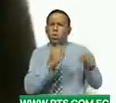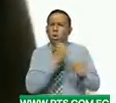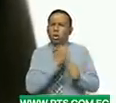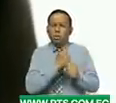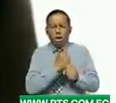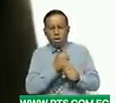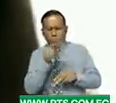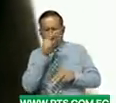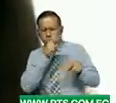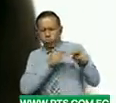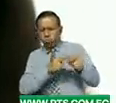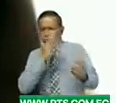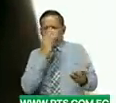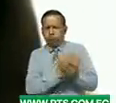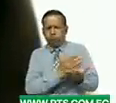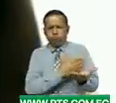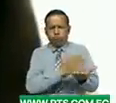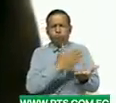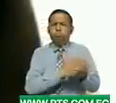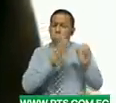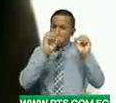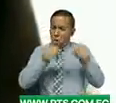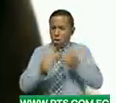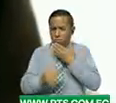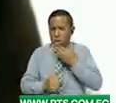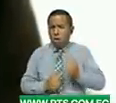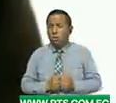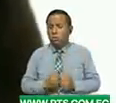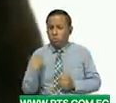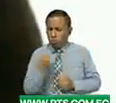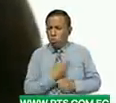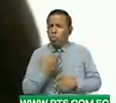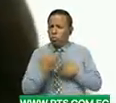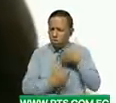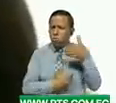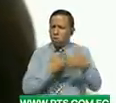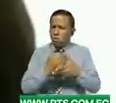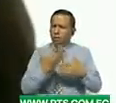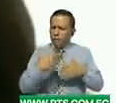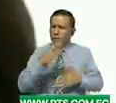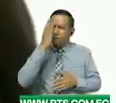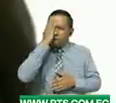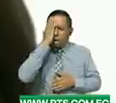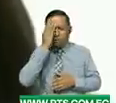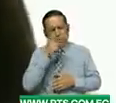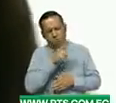los trámites necesarios para poder desvincular a esas personas